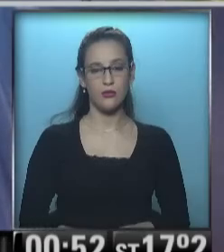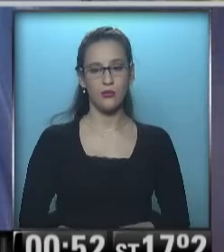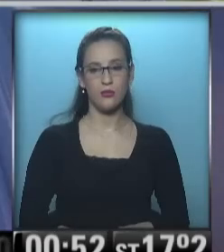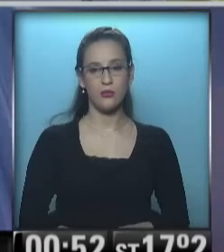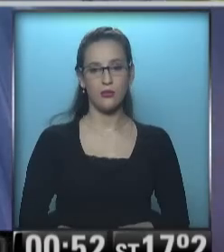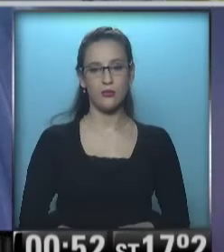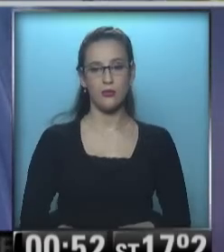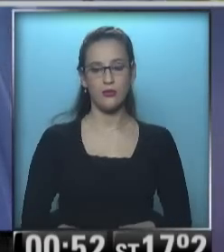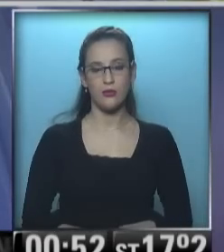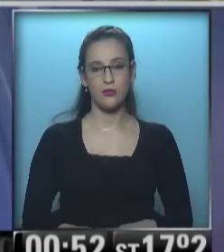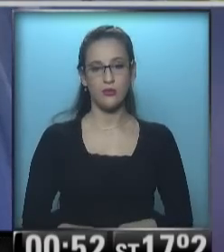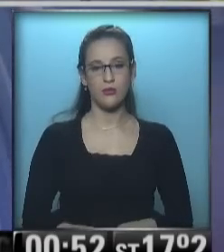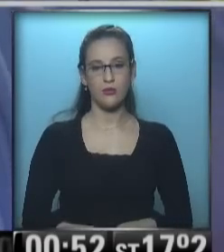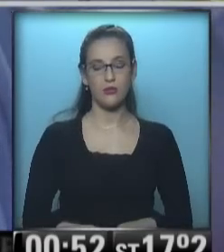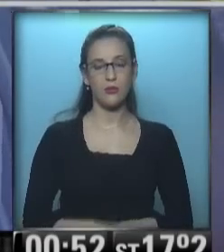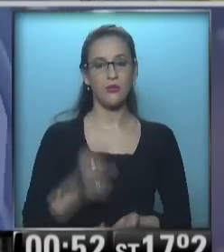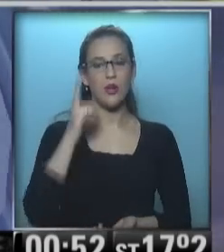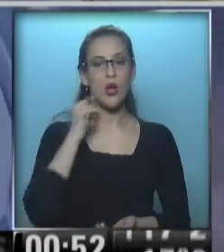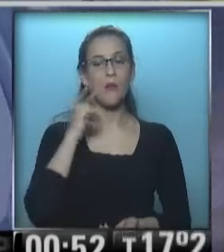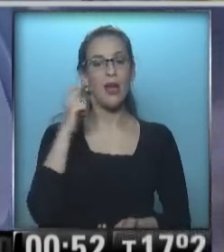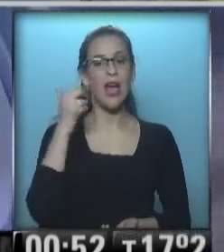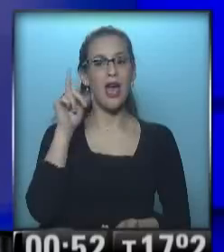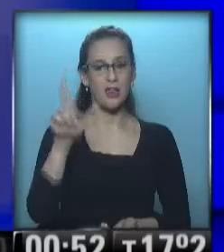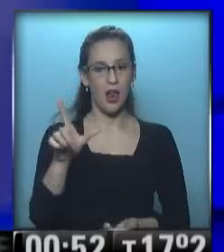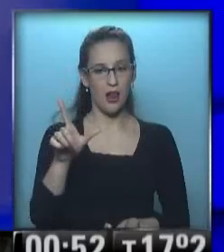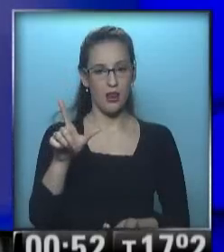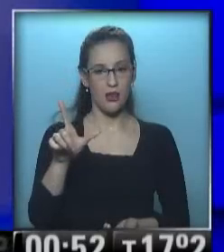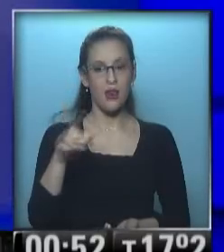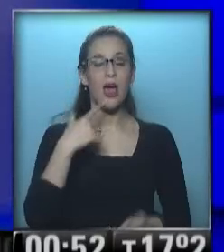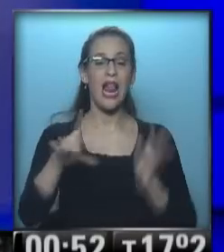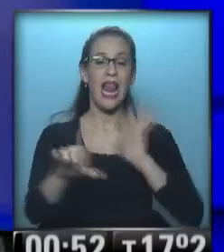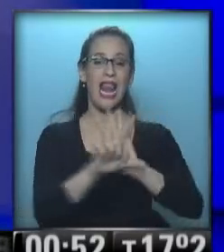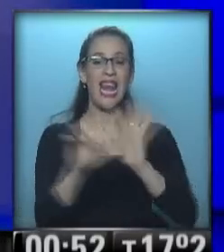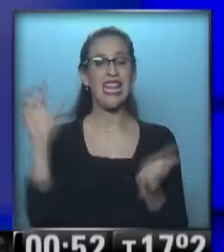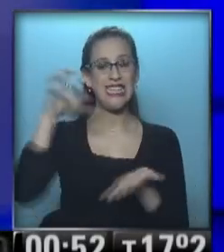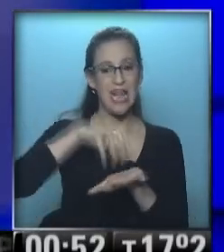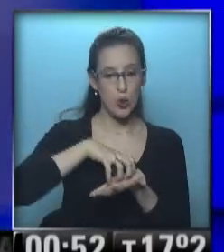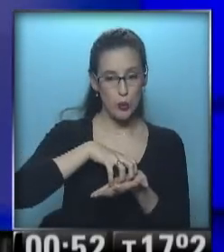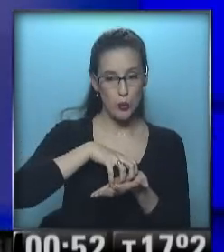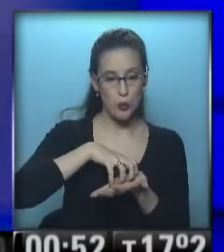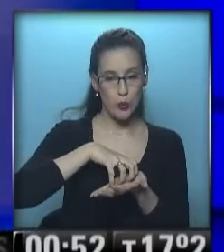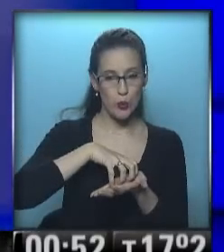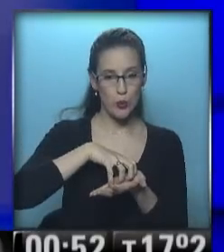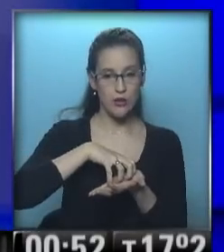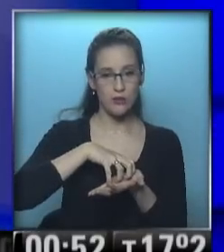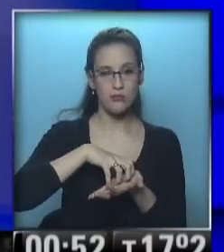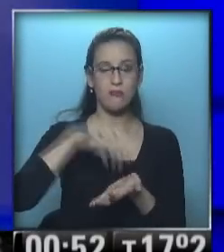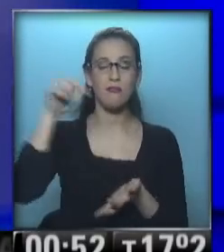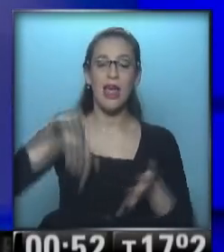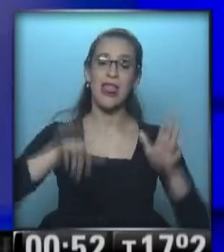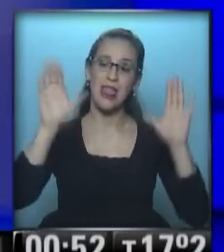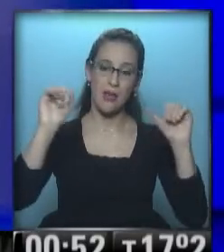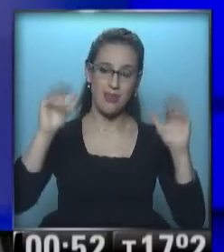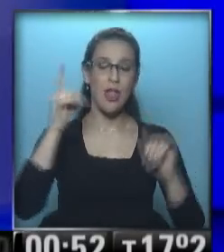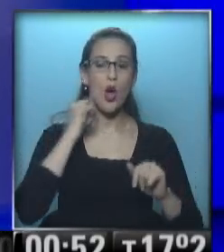Bien, allí Ariel Majirena en la legislatura porteña, entonces, donde se está despidiendo a